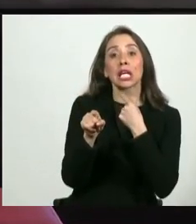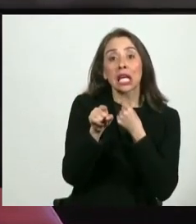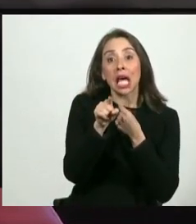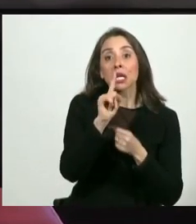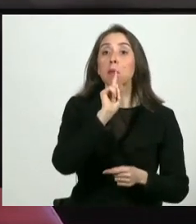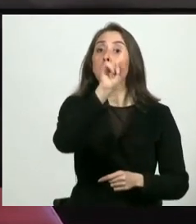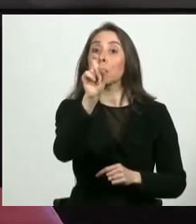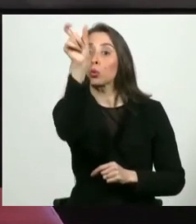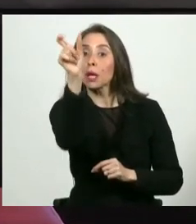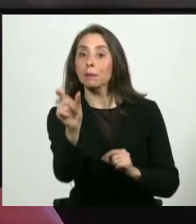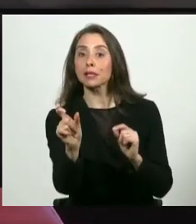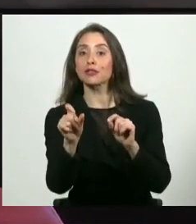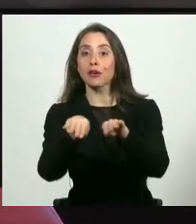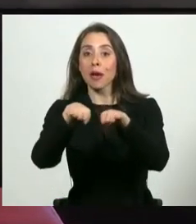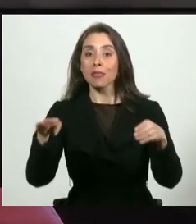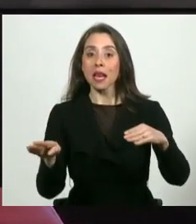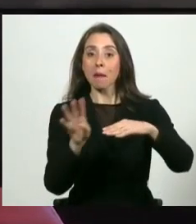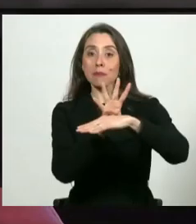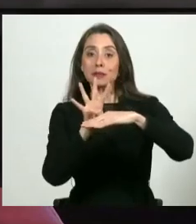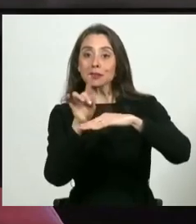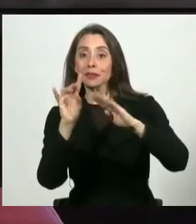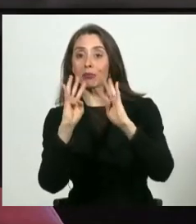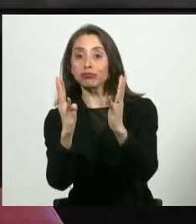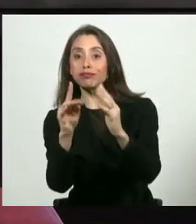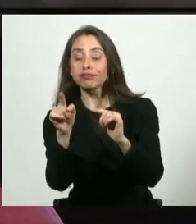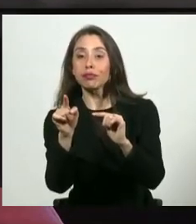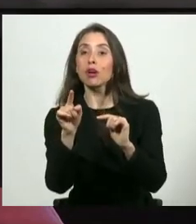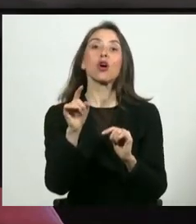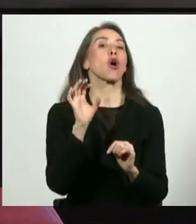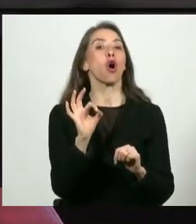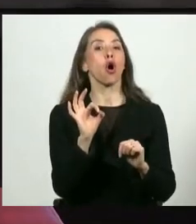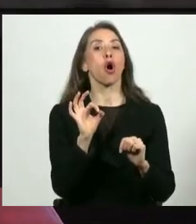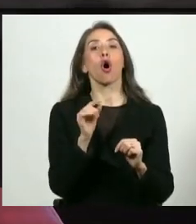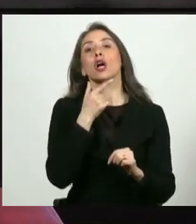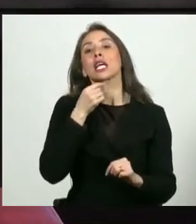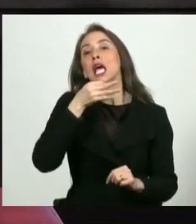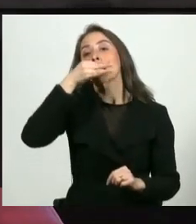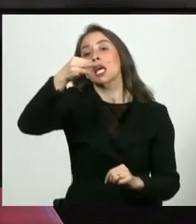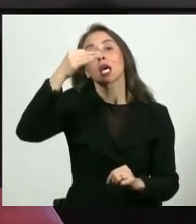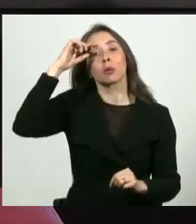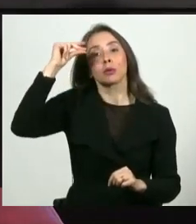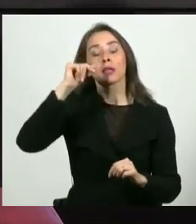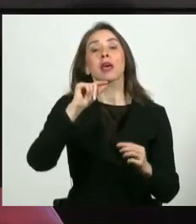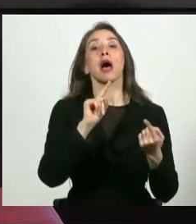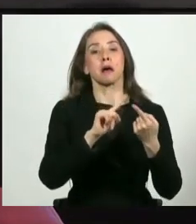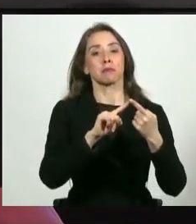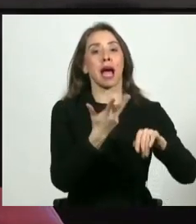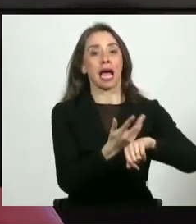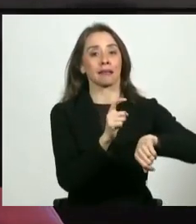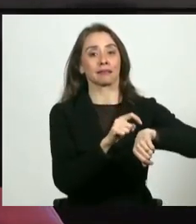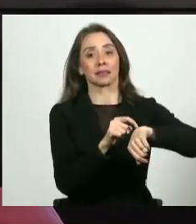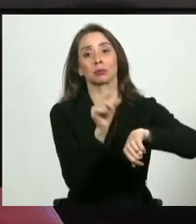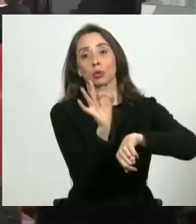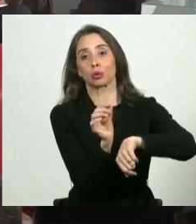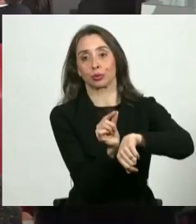panelistas o alguna participación en el tiempo que disponemos. Allá se nos pide la